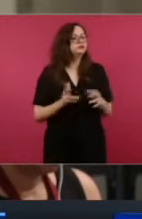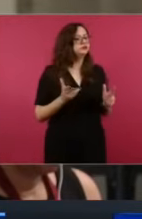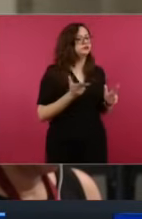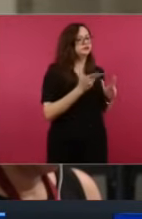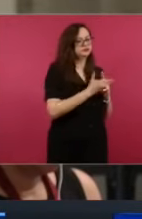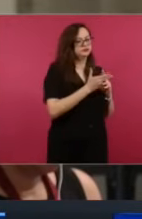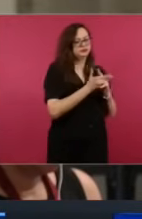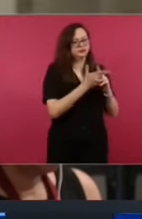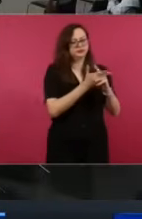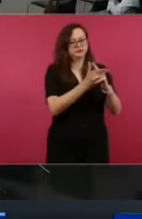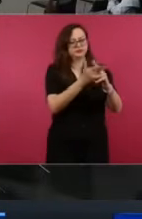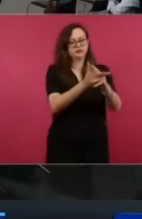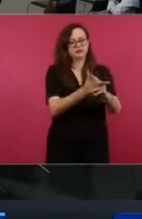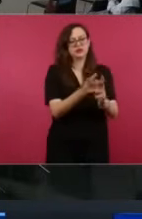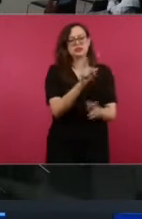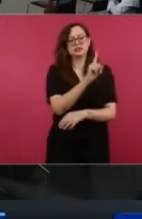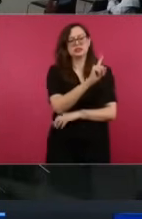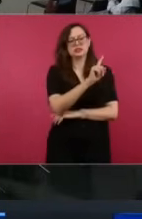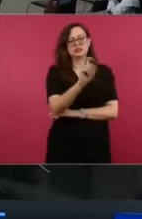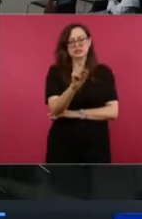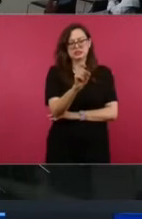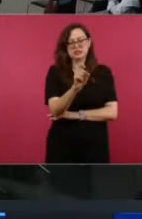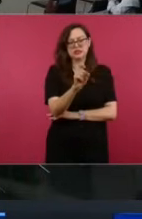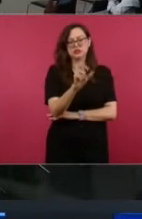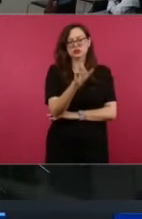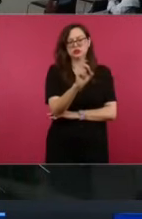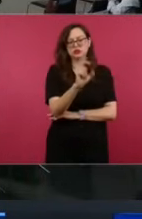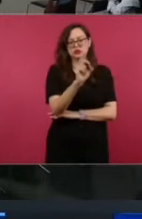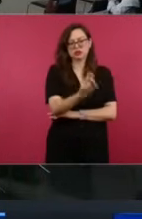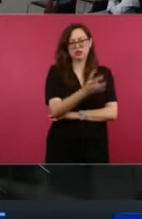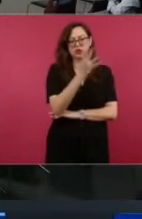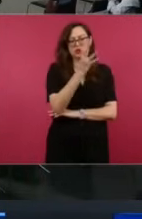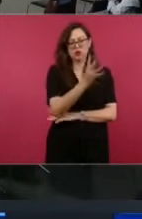accidente, todo es noticia. La verdad es que